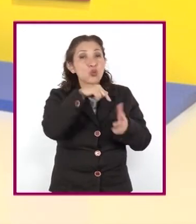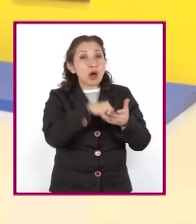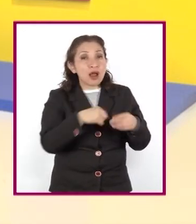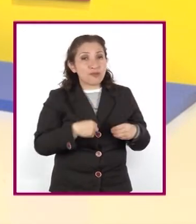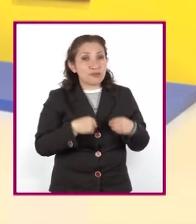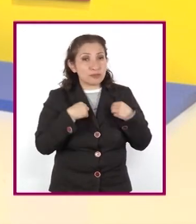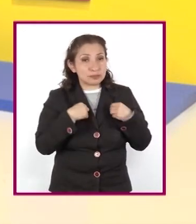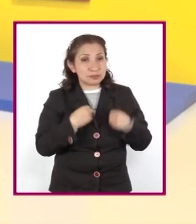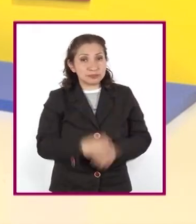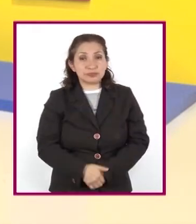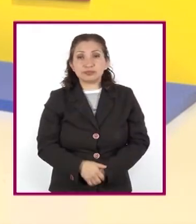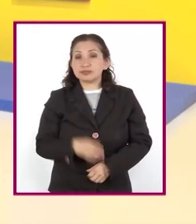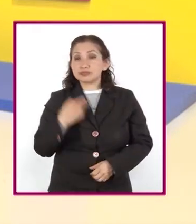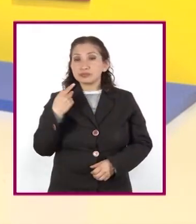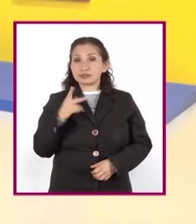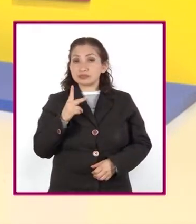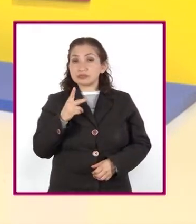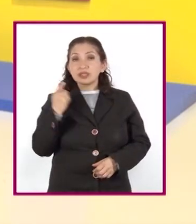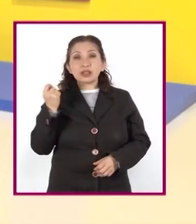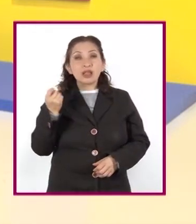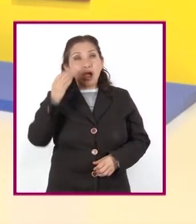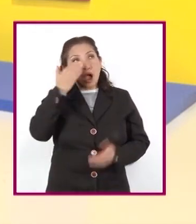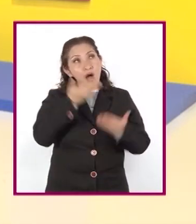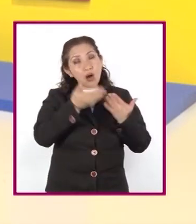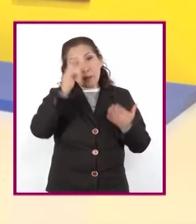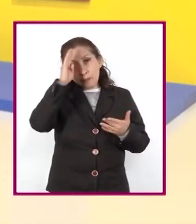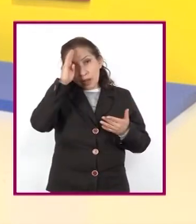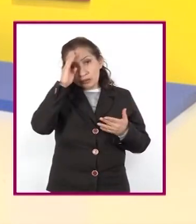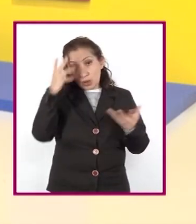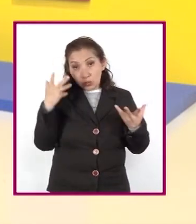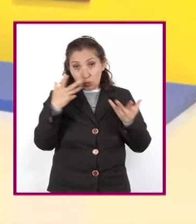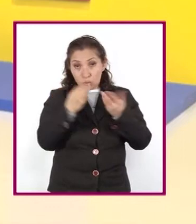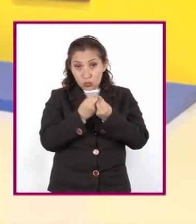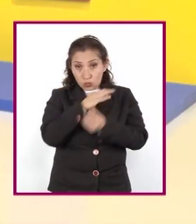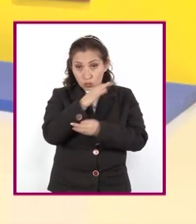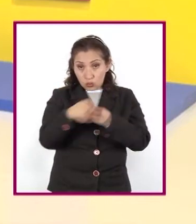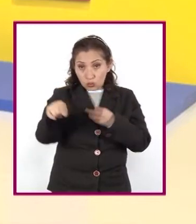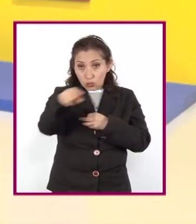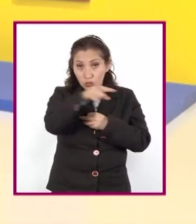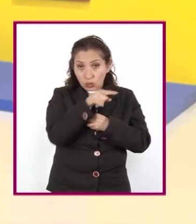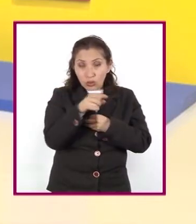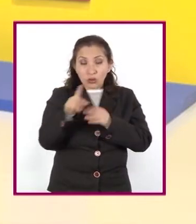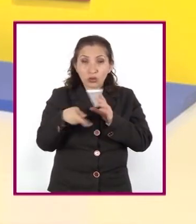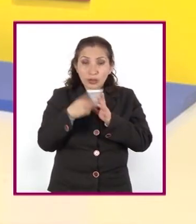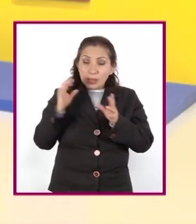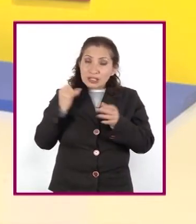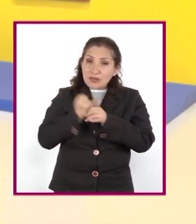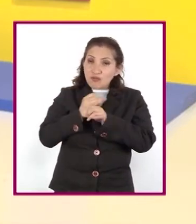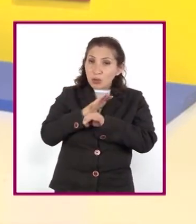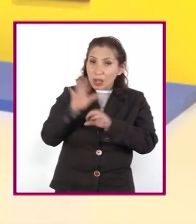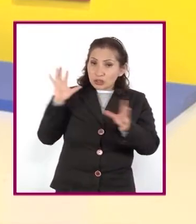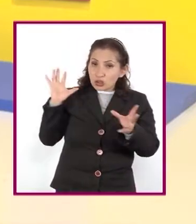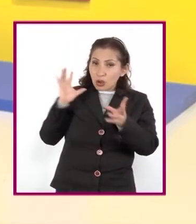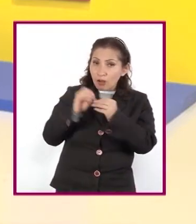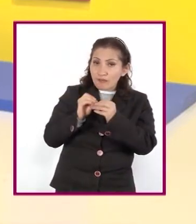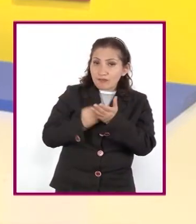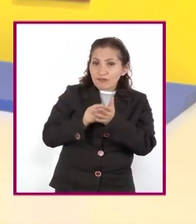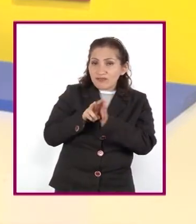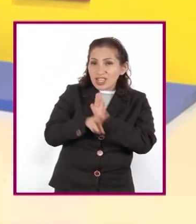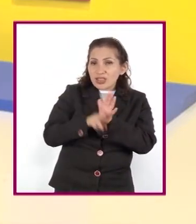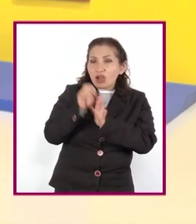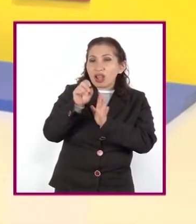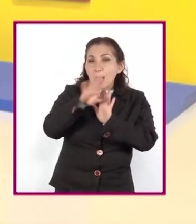convivencia. Pero, ¿qué les parece si juntas y juntos retomamos la información del video sobre